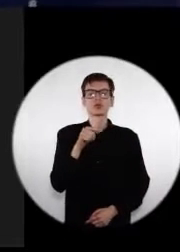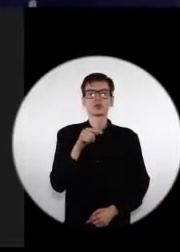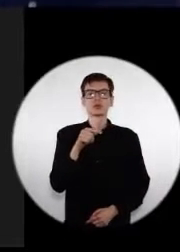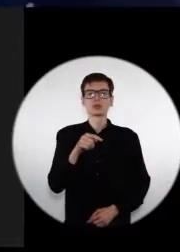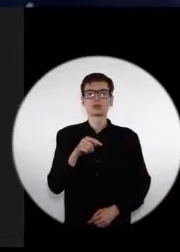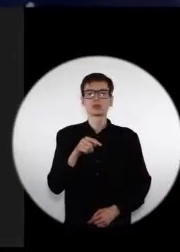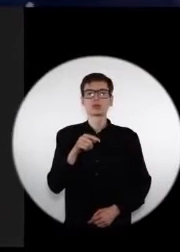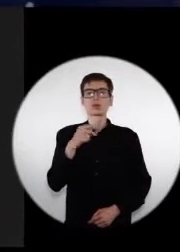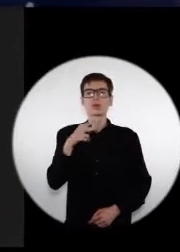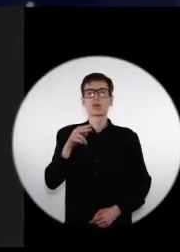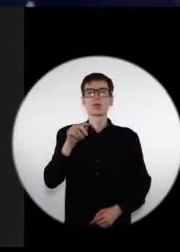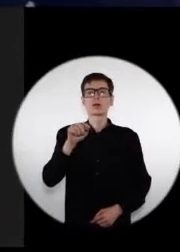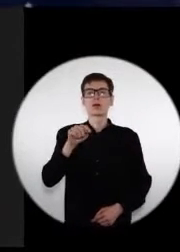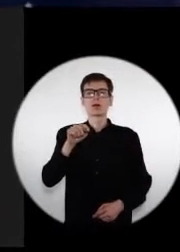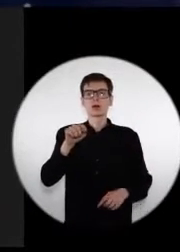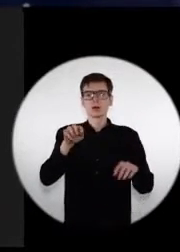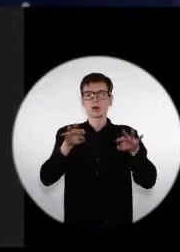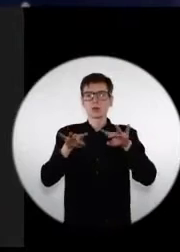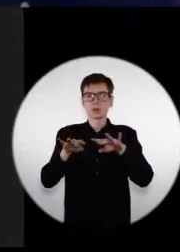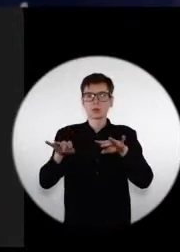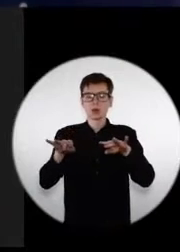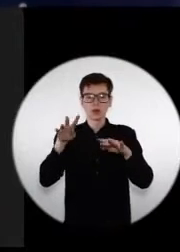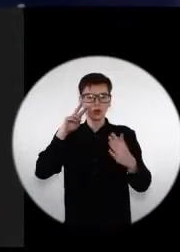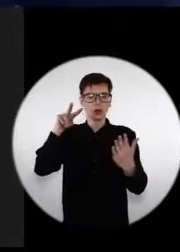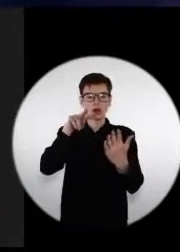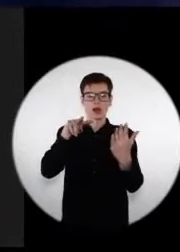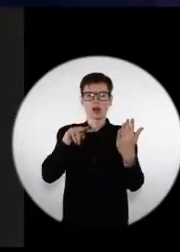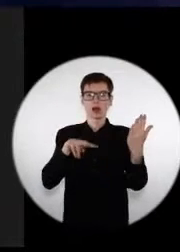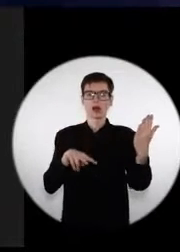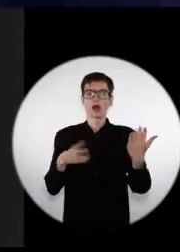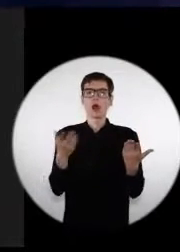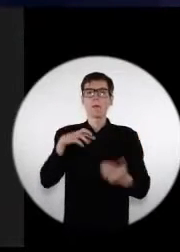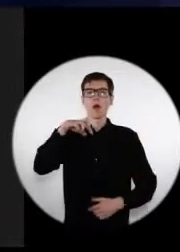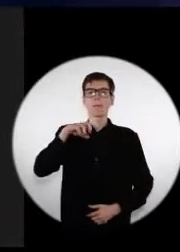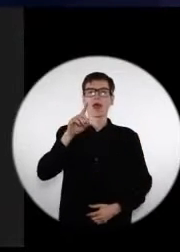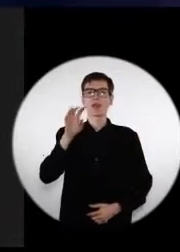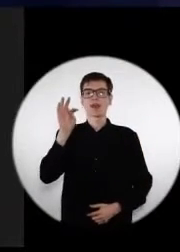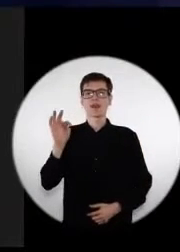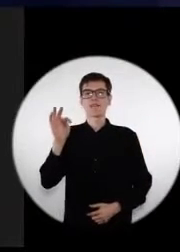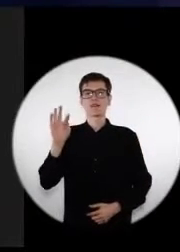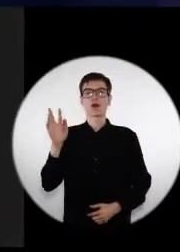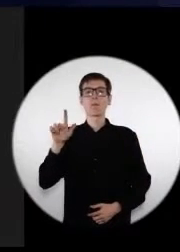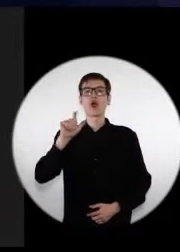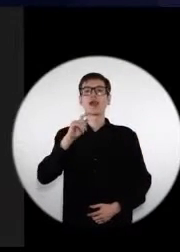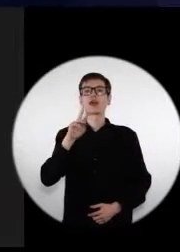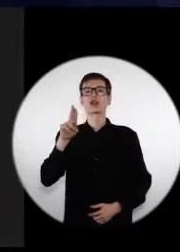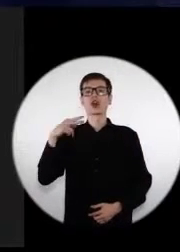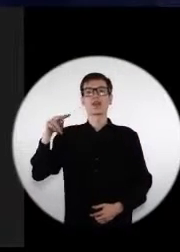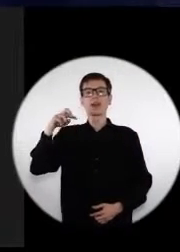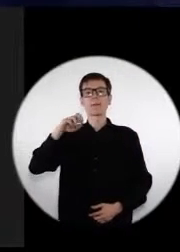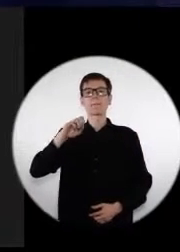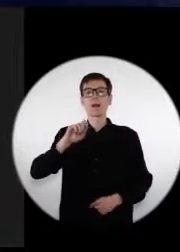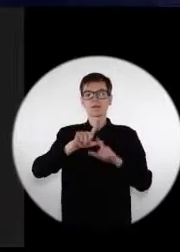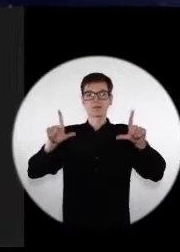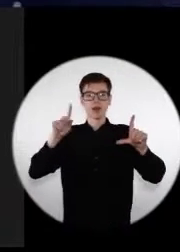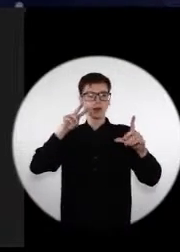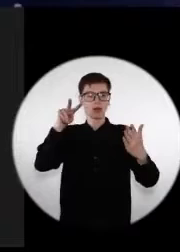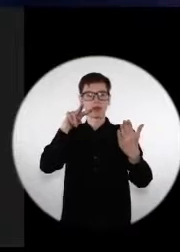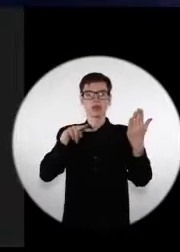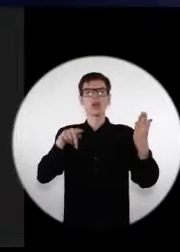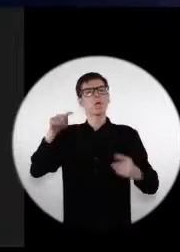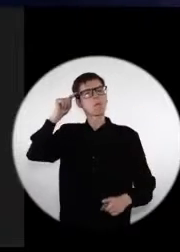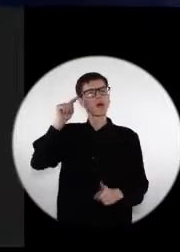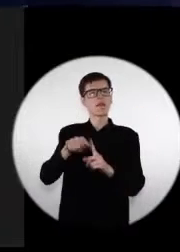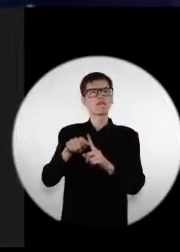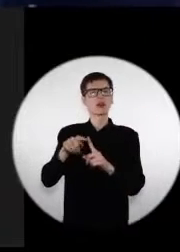con que yo entrevisté en ese momento me decían que ellos preferían las voces por ejemplo las voces electrónica preferían en los computadores que